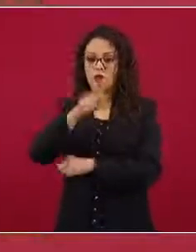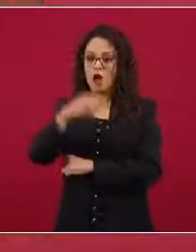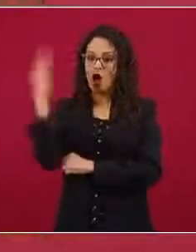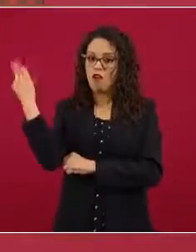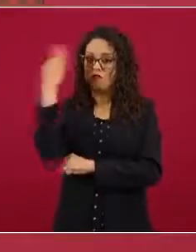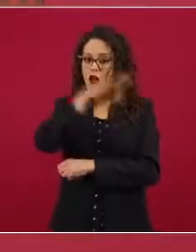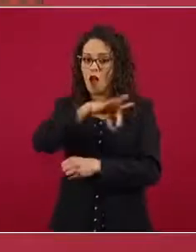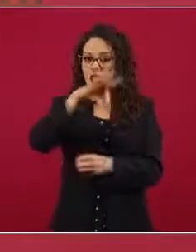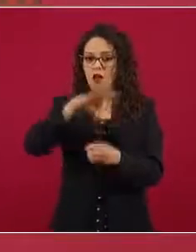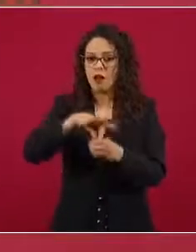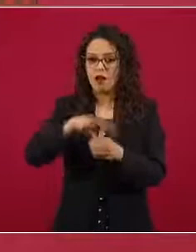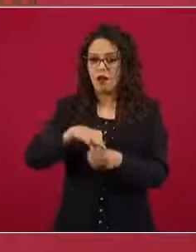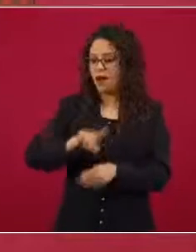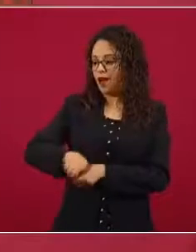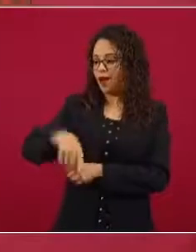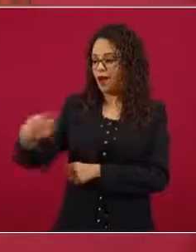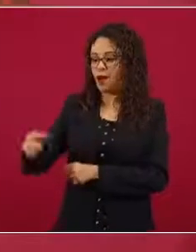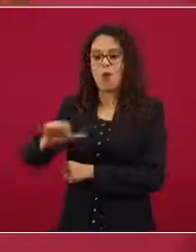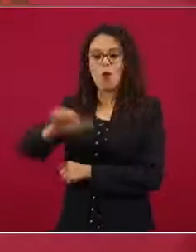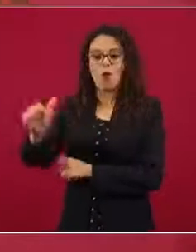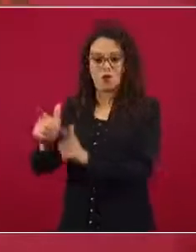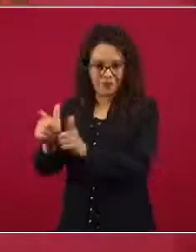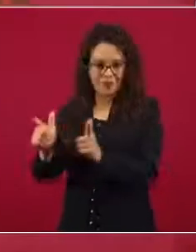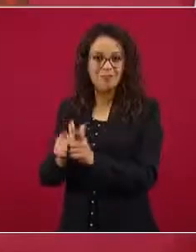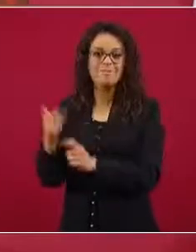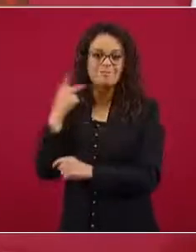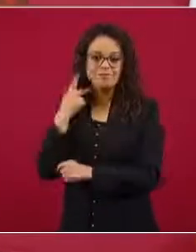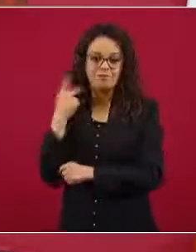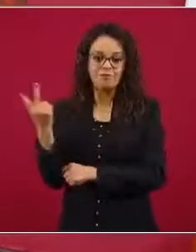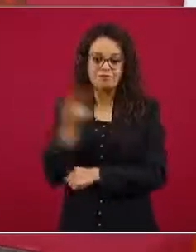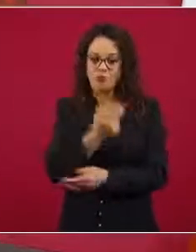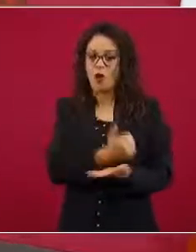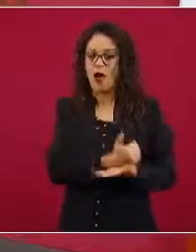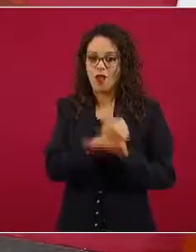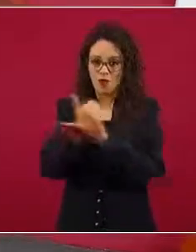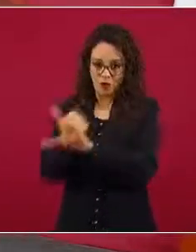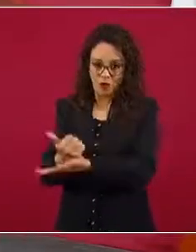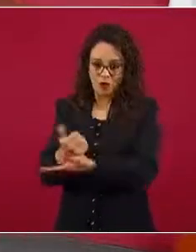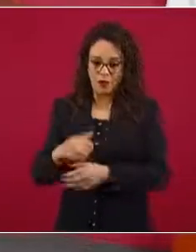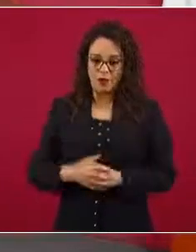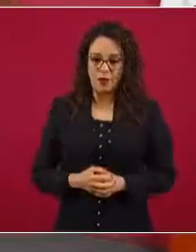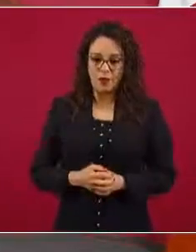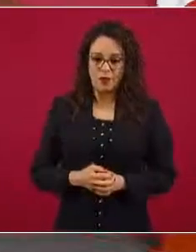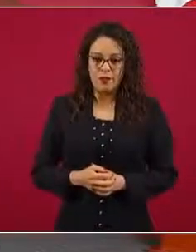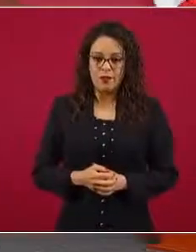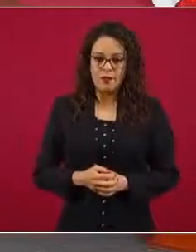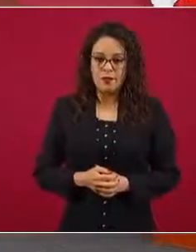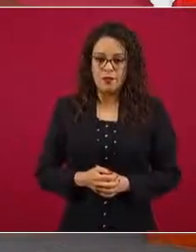Y luego en el 12